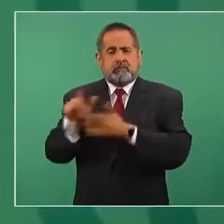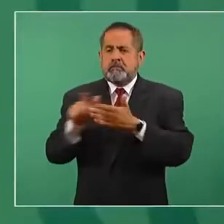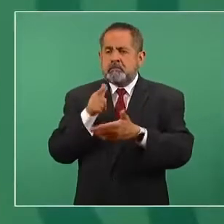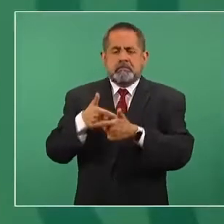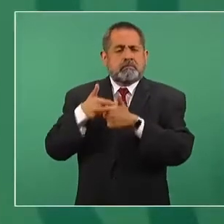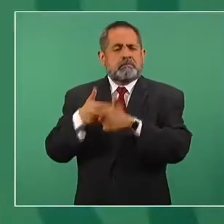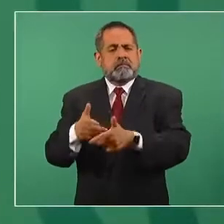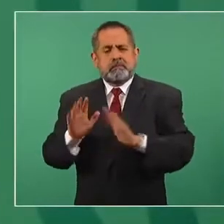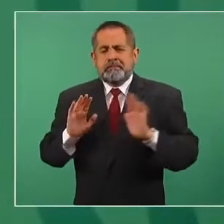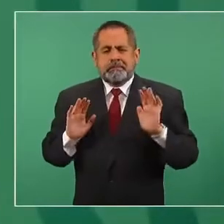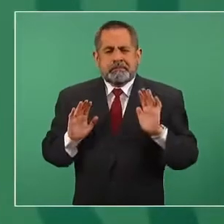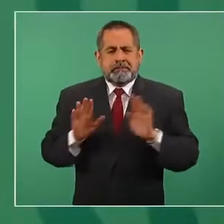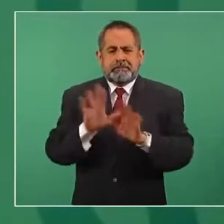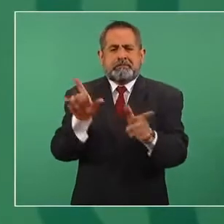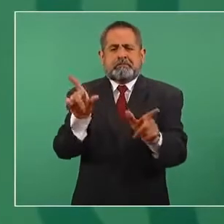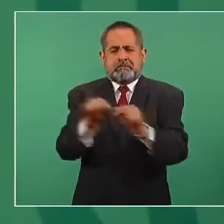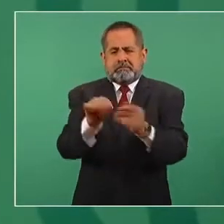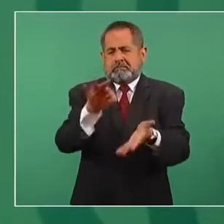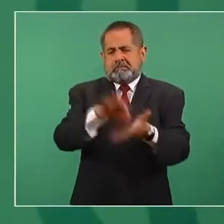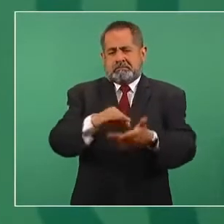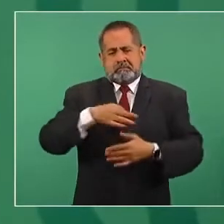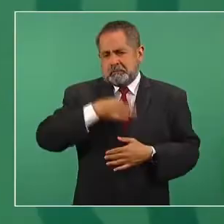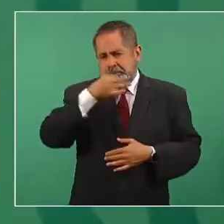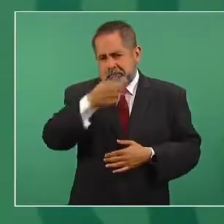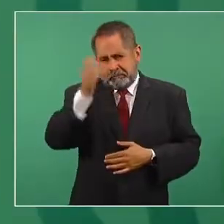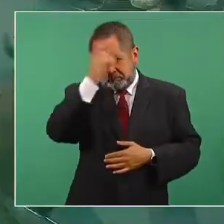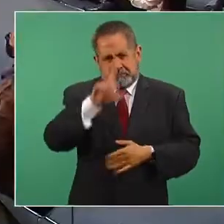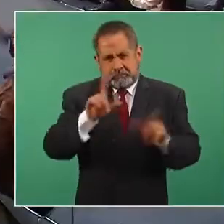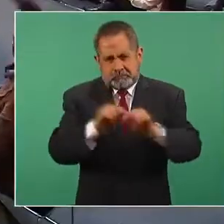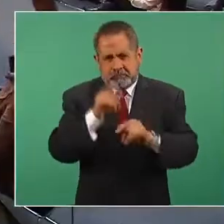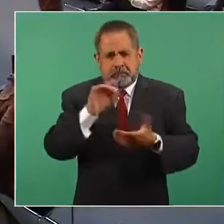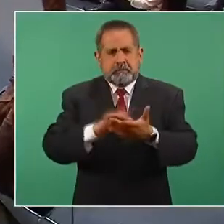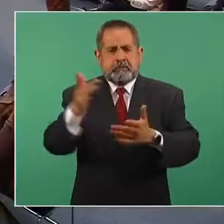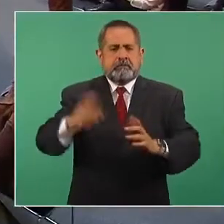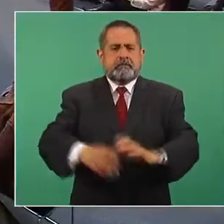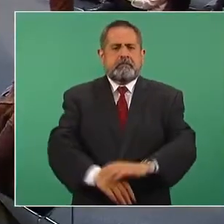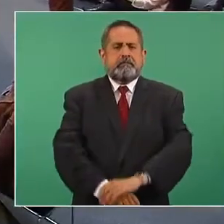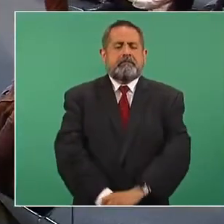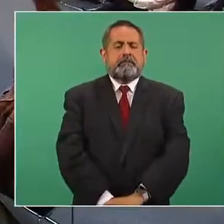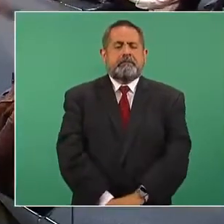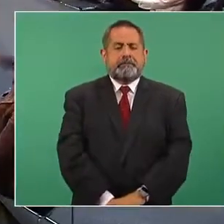restableció la legalidad, la democracia, y hasta ahí me quedo. Muchas gracias.